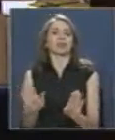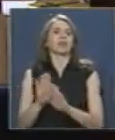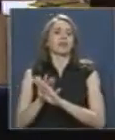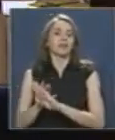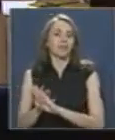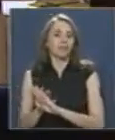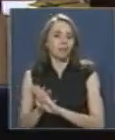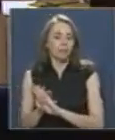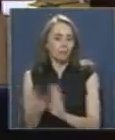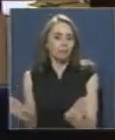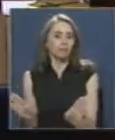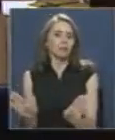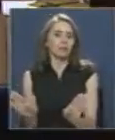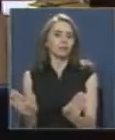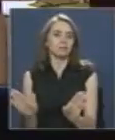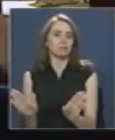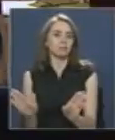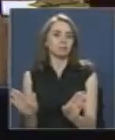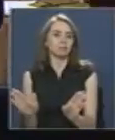depongamos